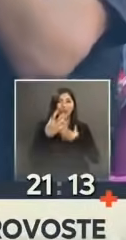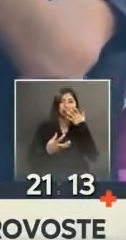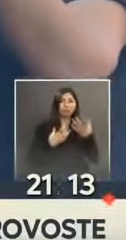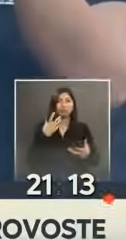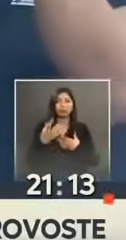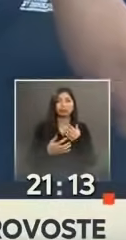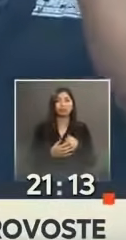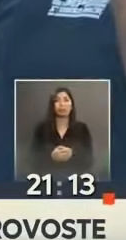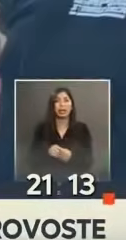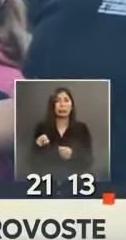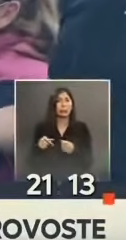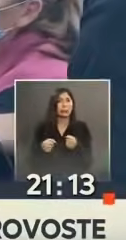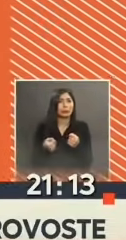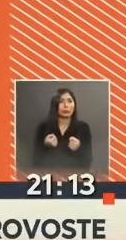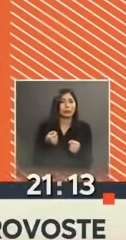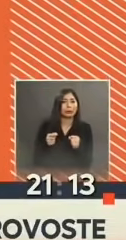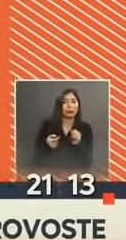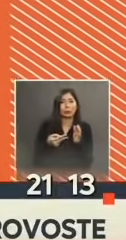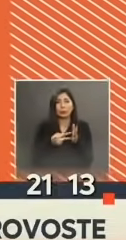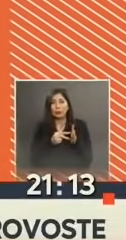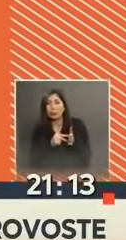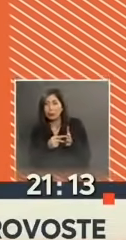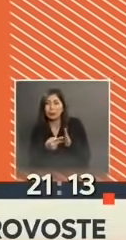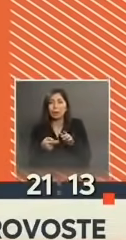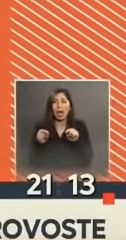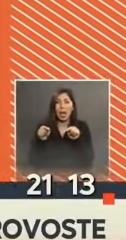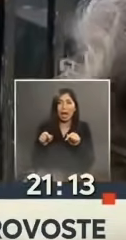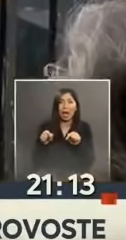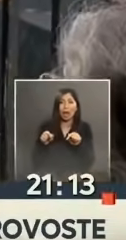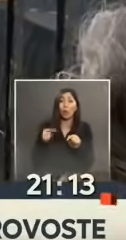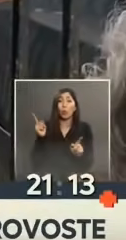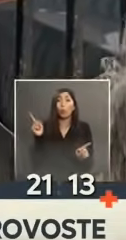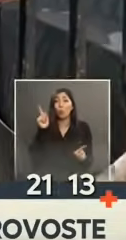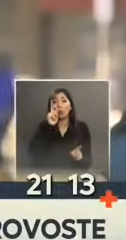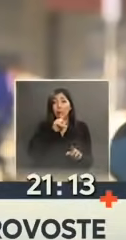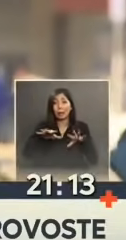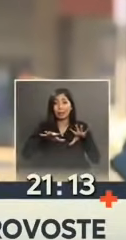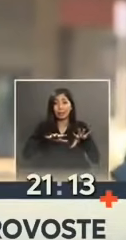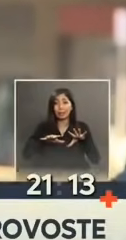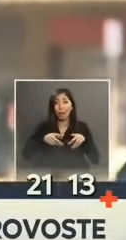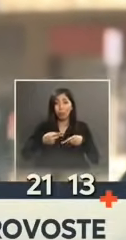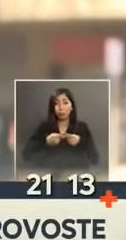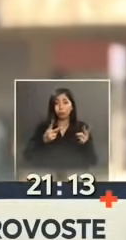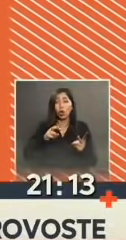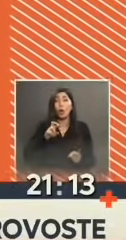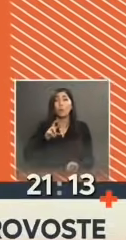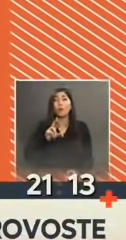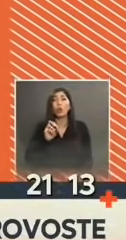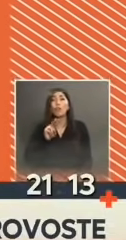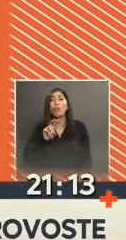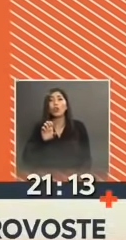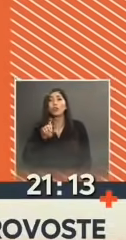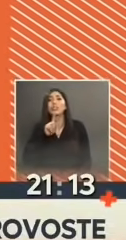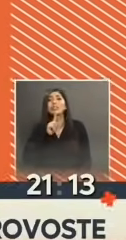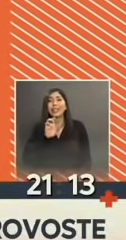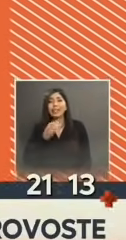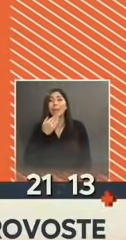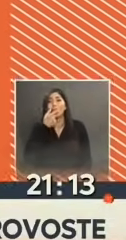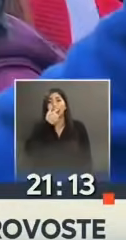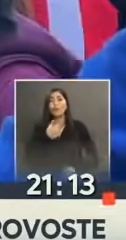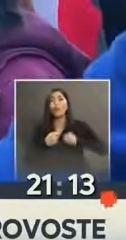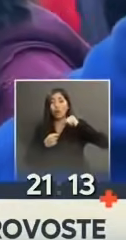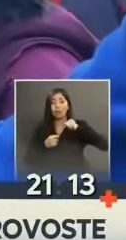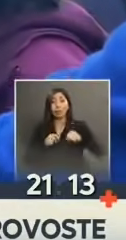La tensión ha sido un elemento común en las últimas actividades públicas de Yanna Proboste y Gabriel Boric, luego de que en menos de 24